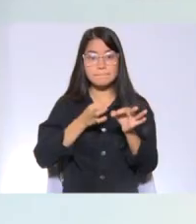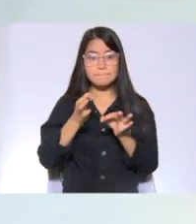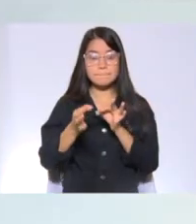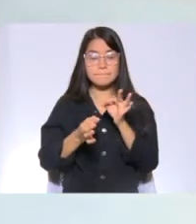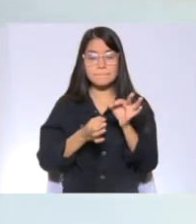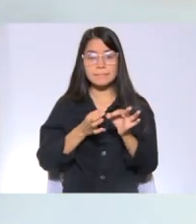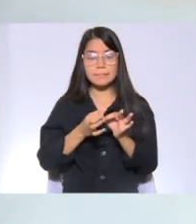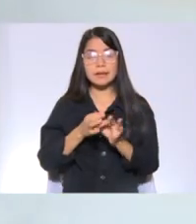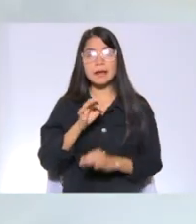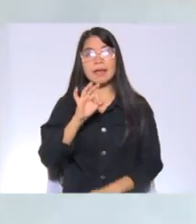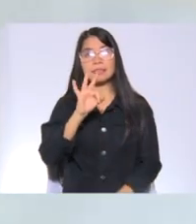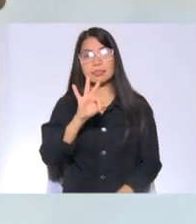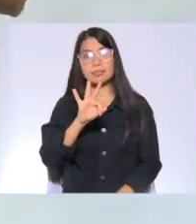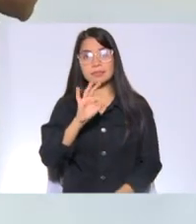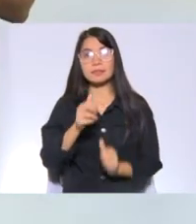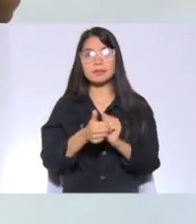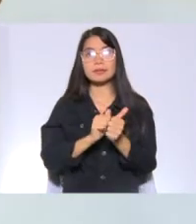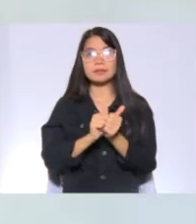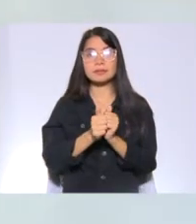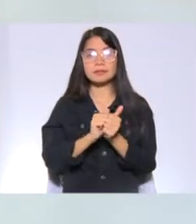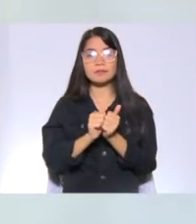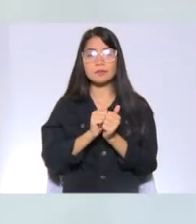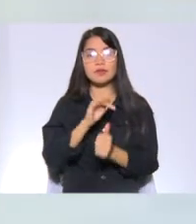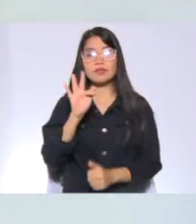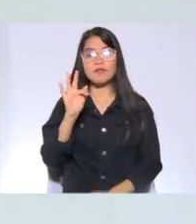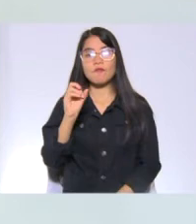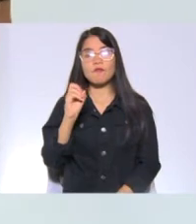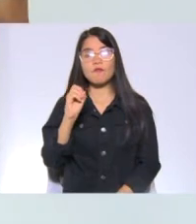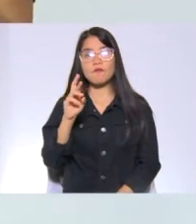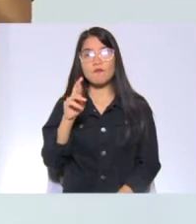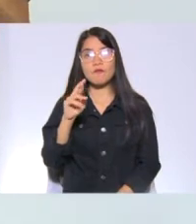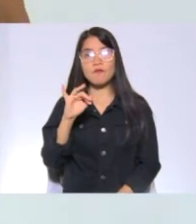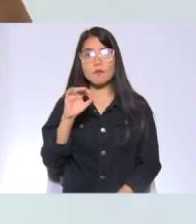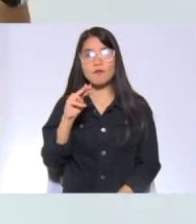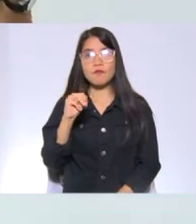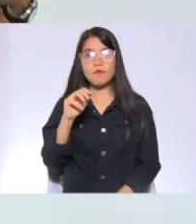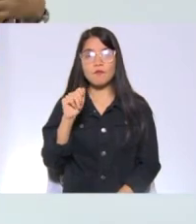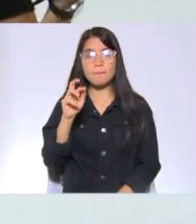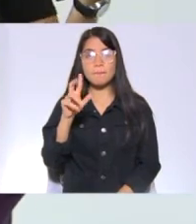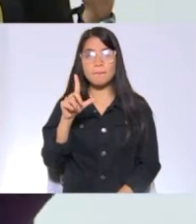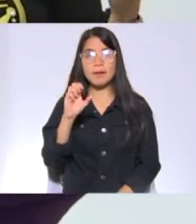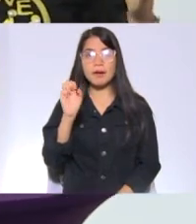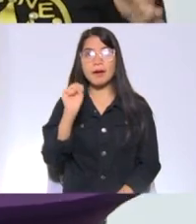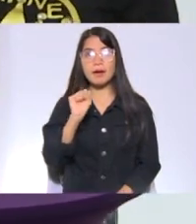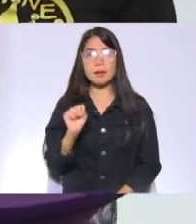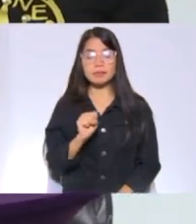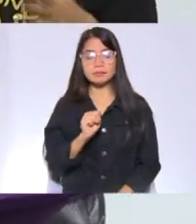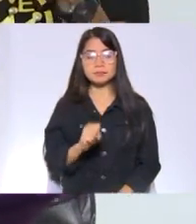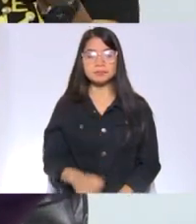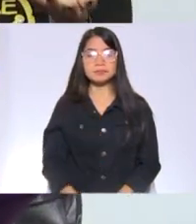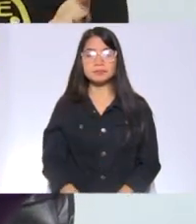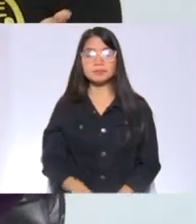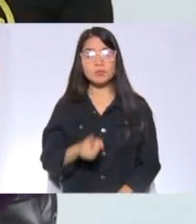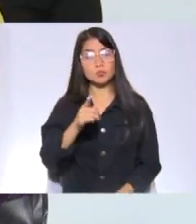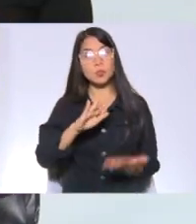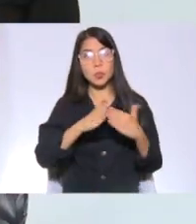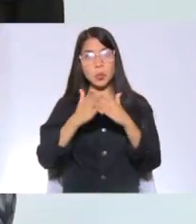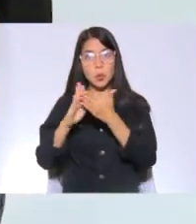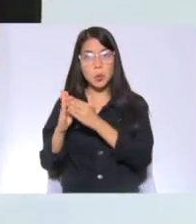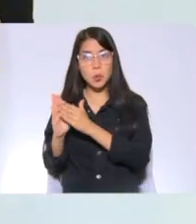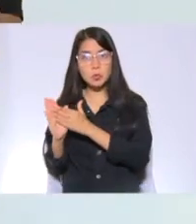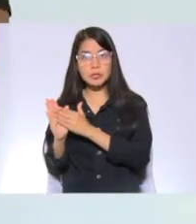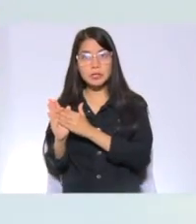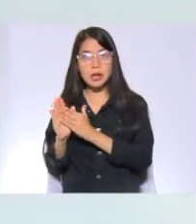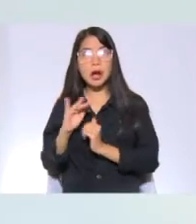ustedes se encuentren, se practica algún deporte informal o semiformal que yo no haya mencionado acá. Entonces, ustedes los pueden